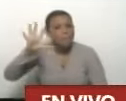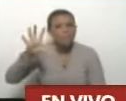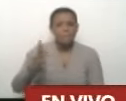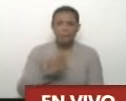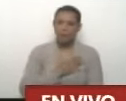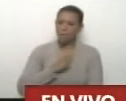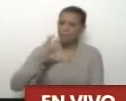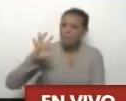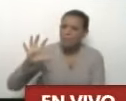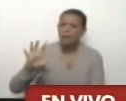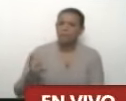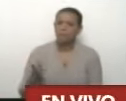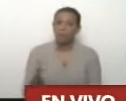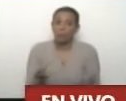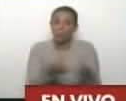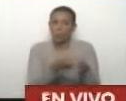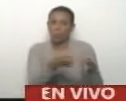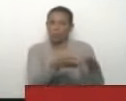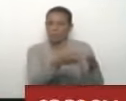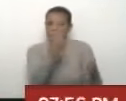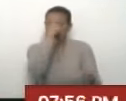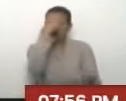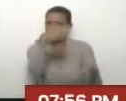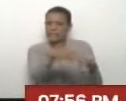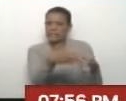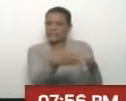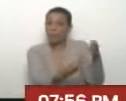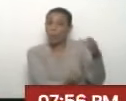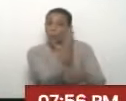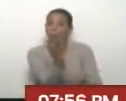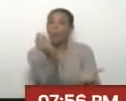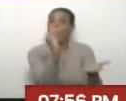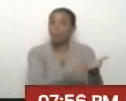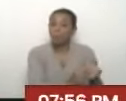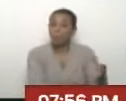frente a la ultraderecha que está surgiendo en el mundo, María Antonieta.